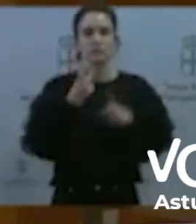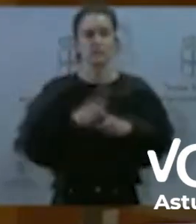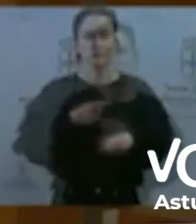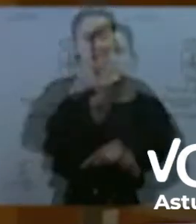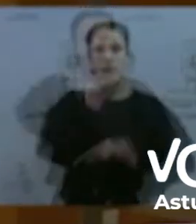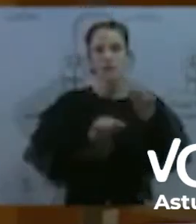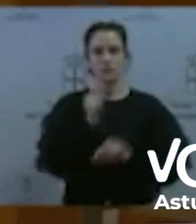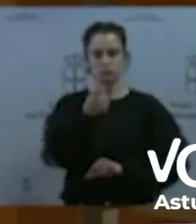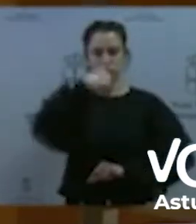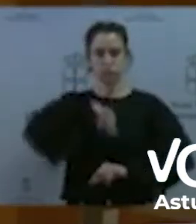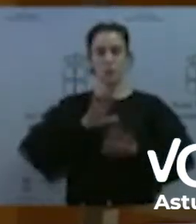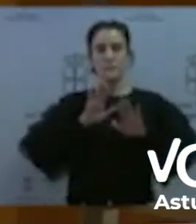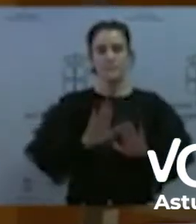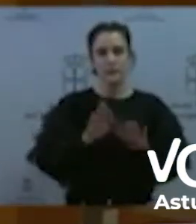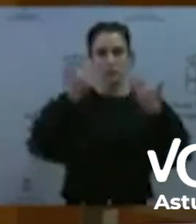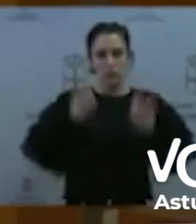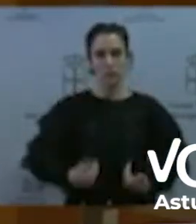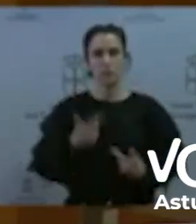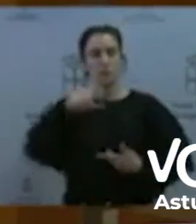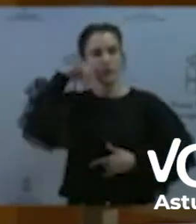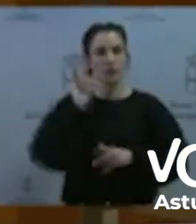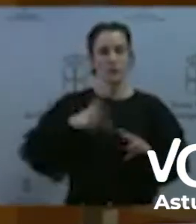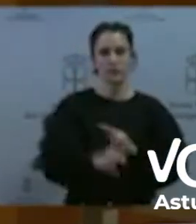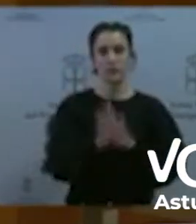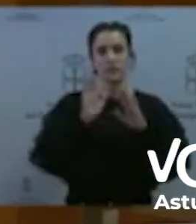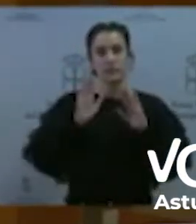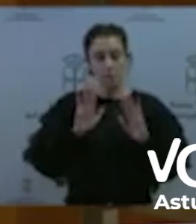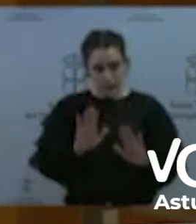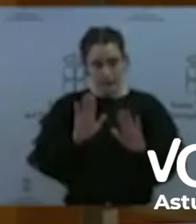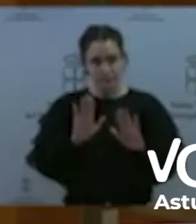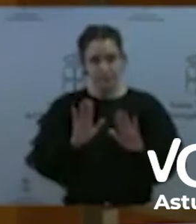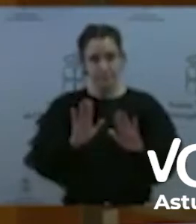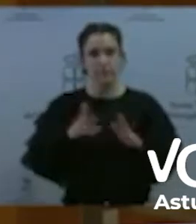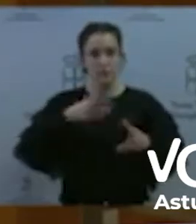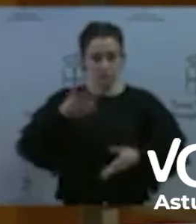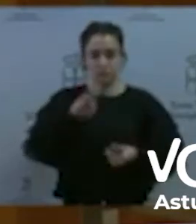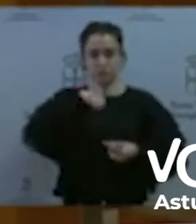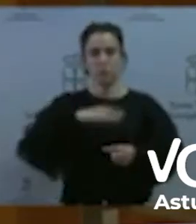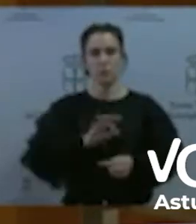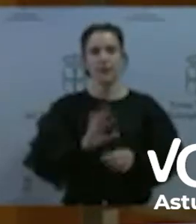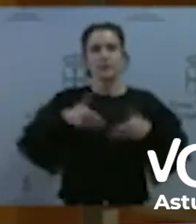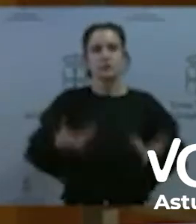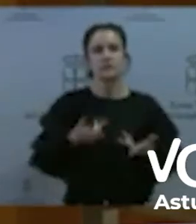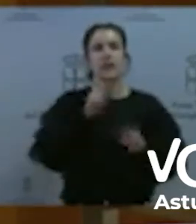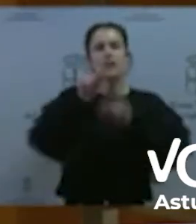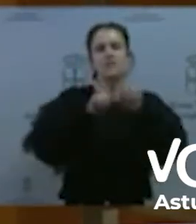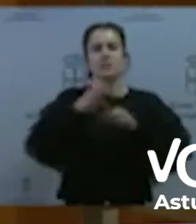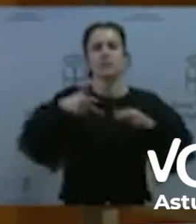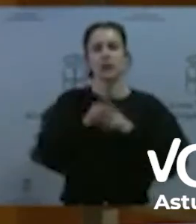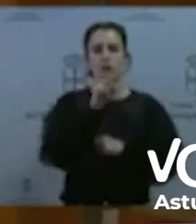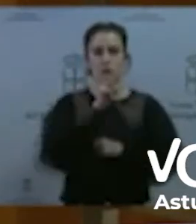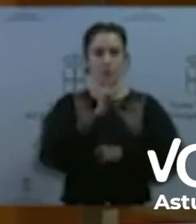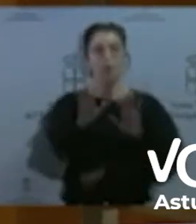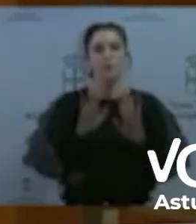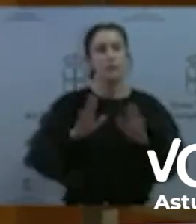los colegios. Ante esto, la única forma eficaz de evitar la infección por VPH es la vacunación, la prevención tanto en niñas